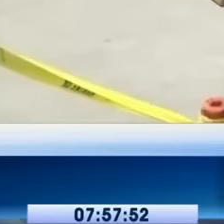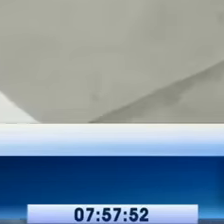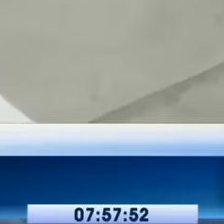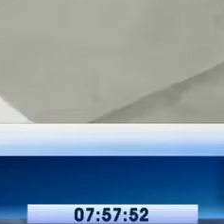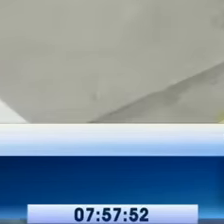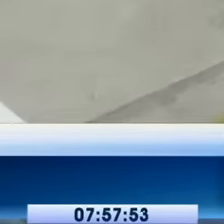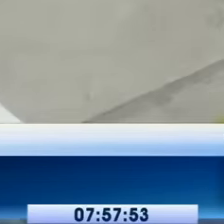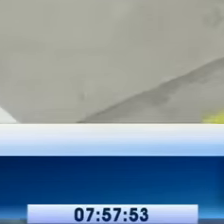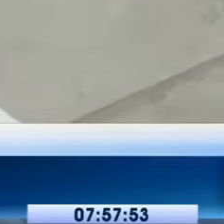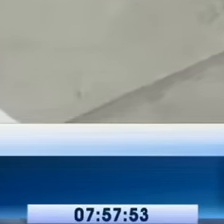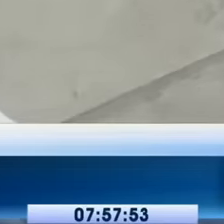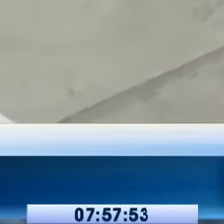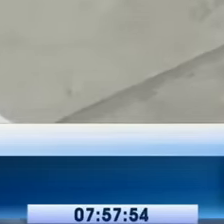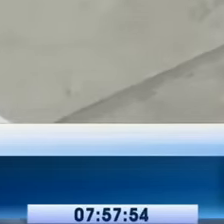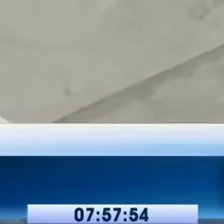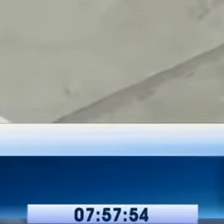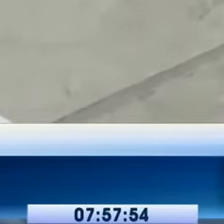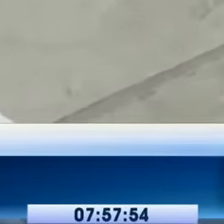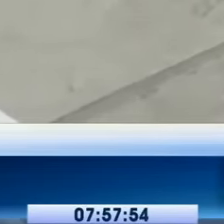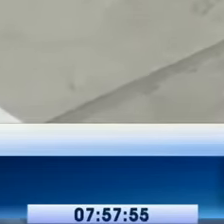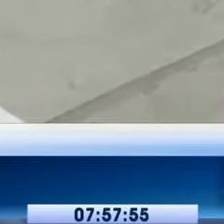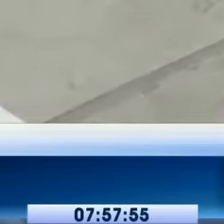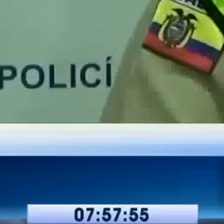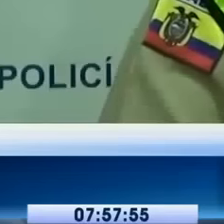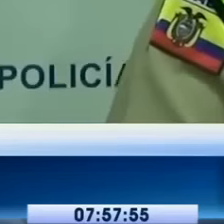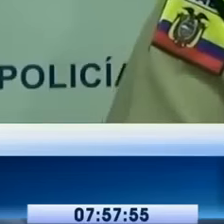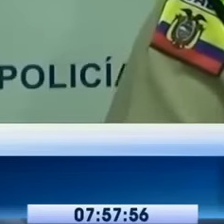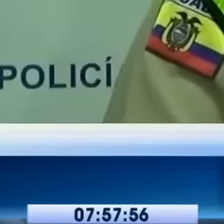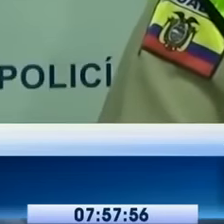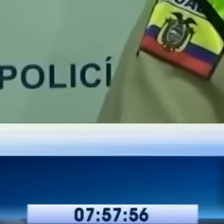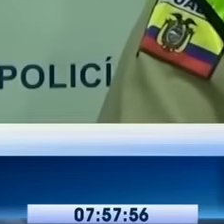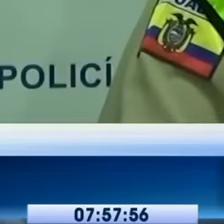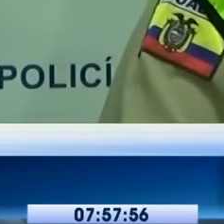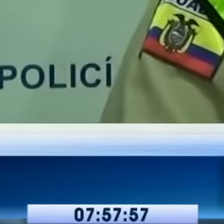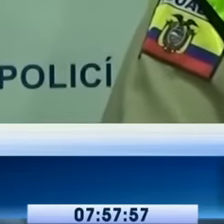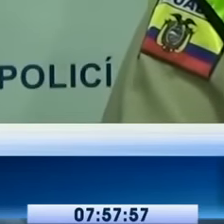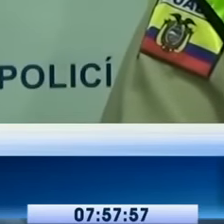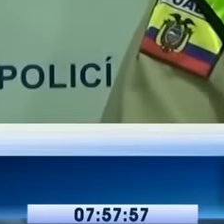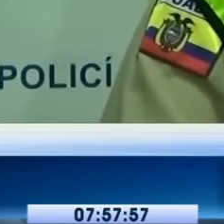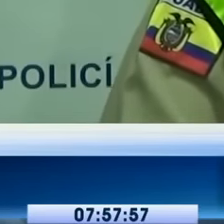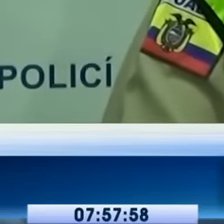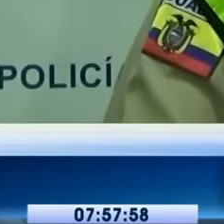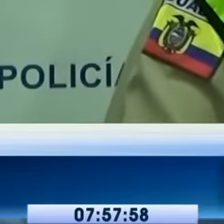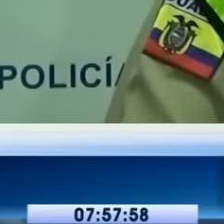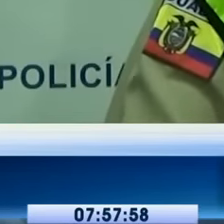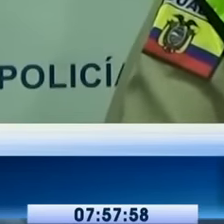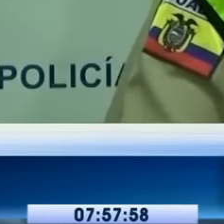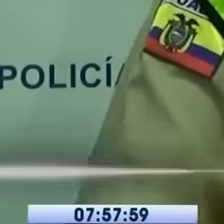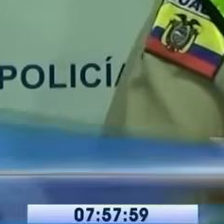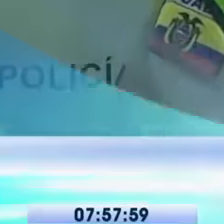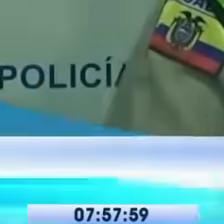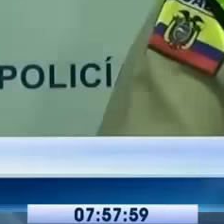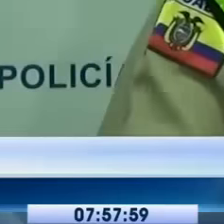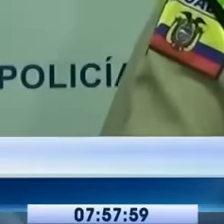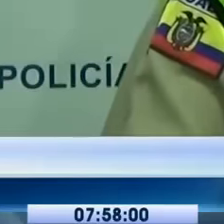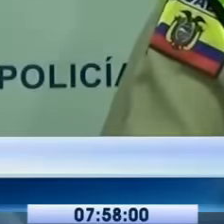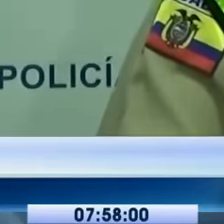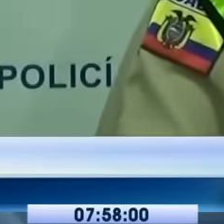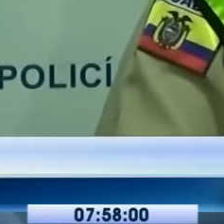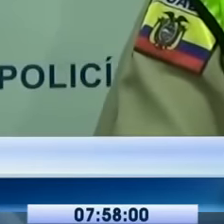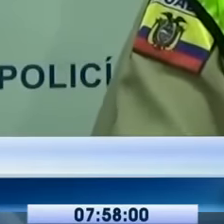más de 5 millones de dosis fueron sacadas de circulación. Estas organizaciones criminales, además de exportar la droga,